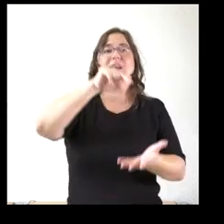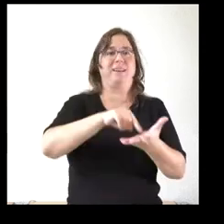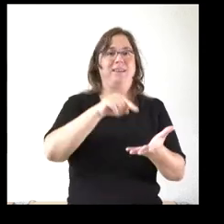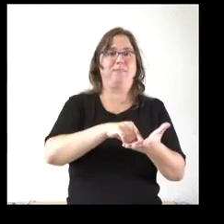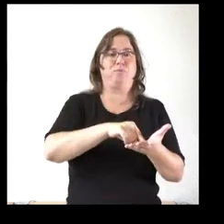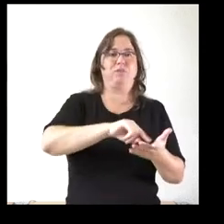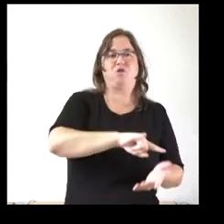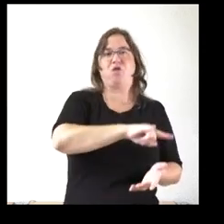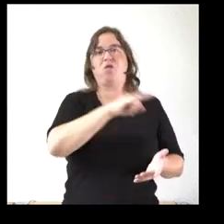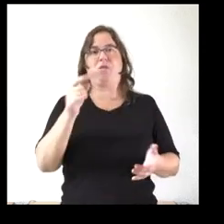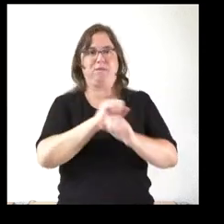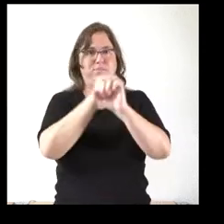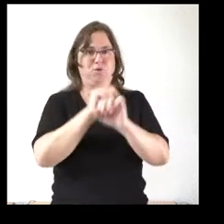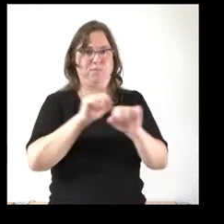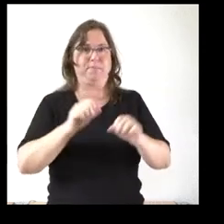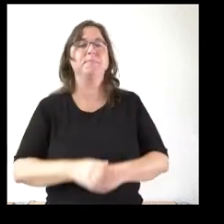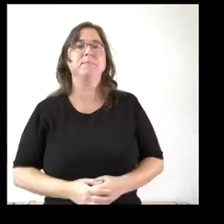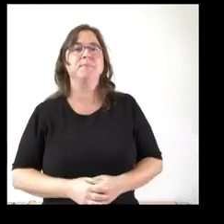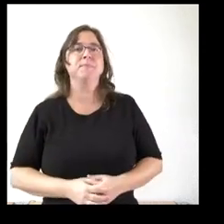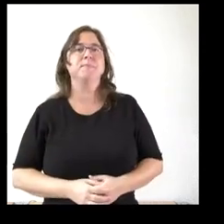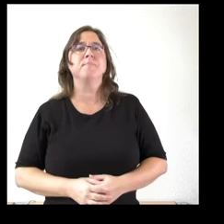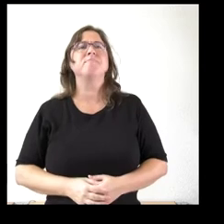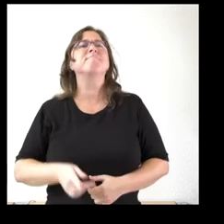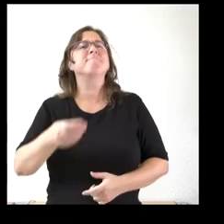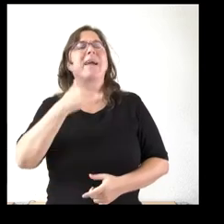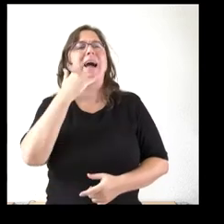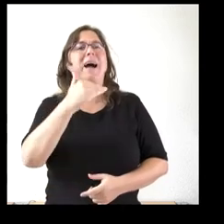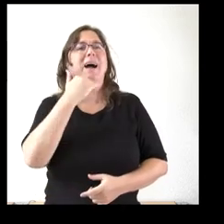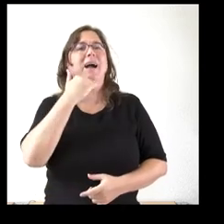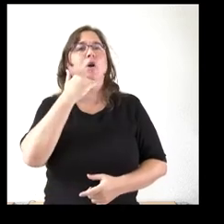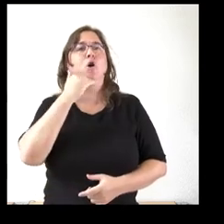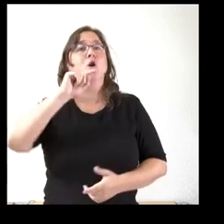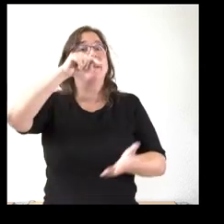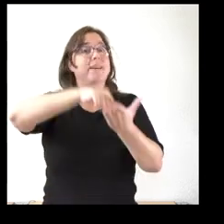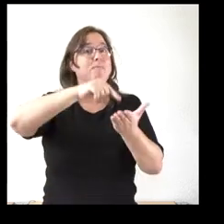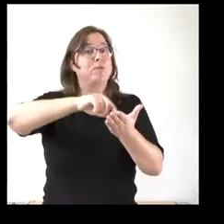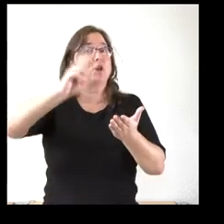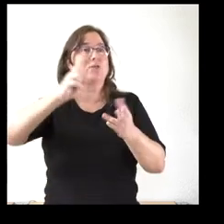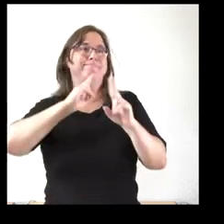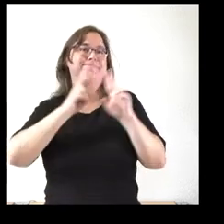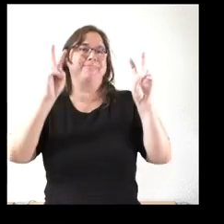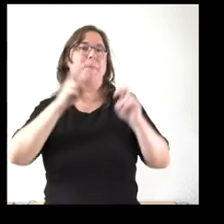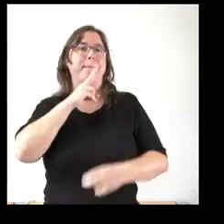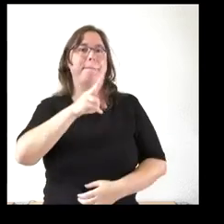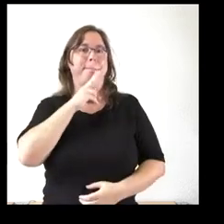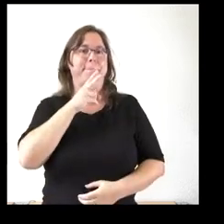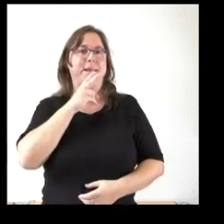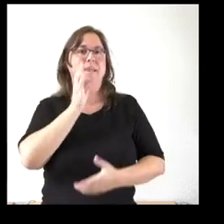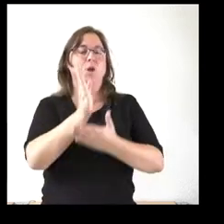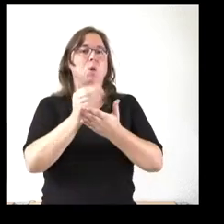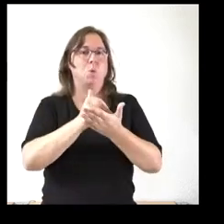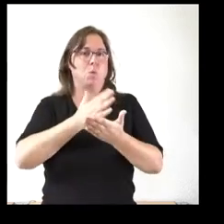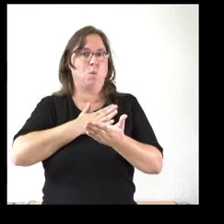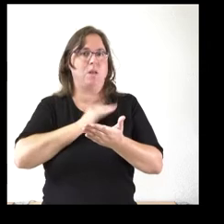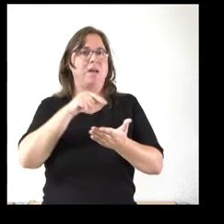cuestión y habría doble imposición. No sé si corre peligro el otro impuesto, llamémoslo verde, que la Junta de Castilla y León tiene,